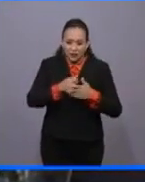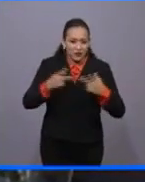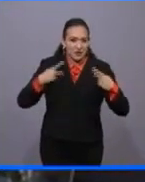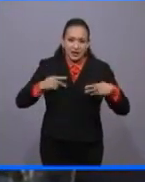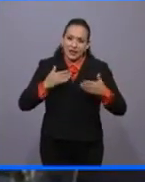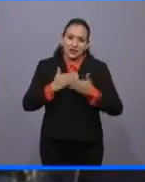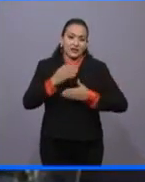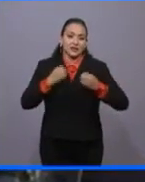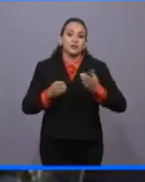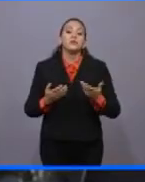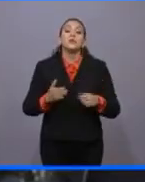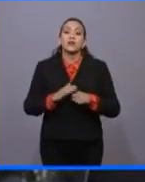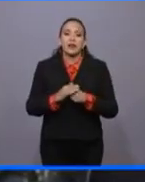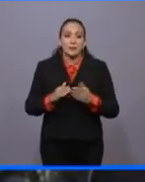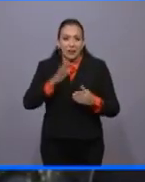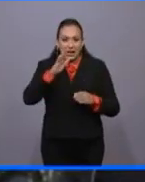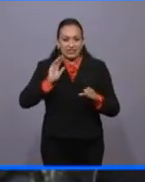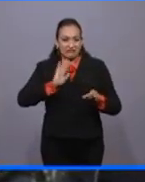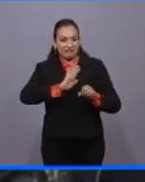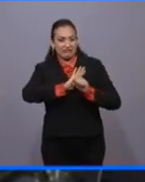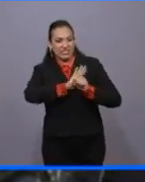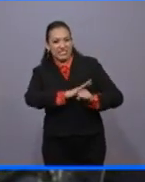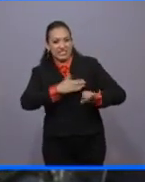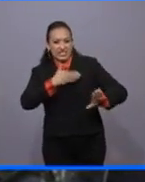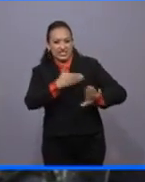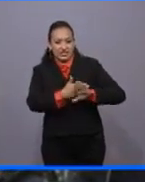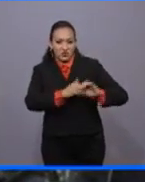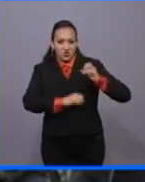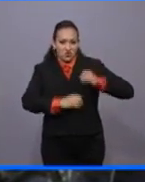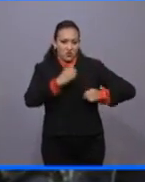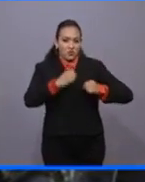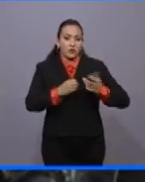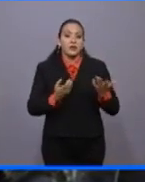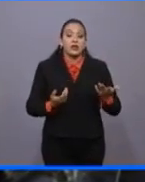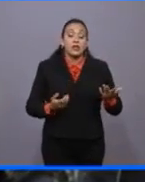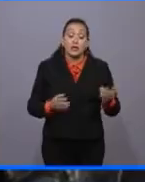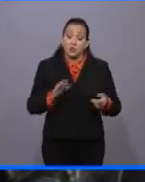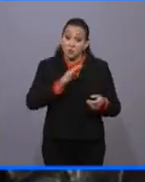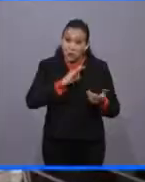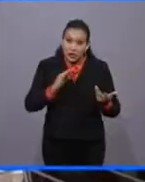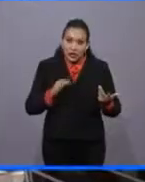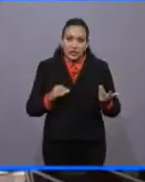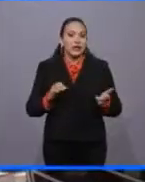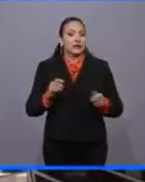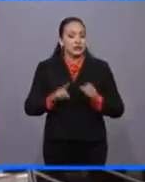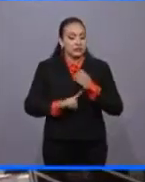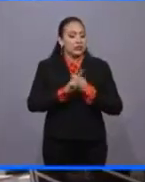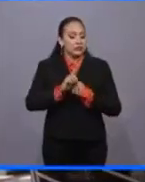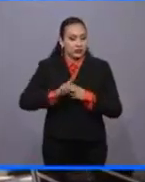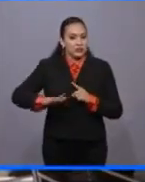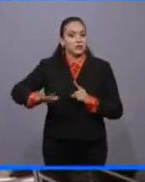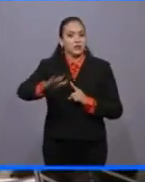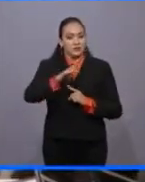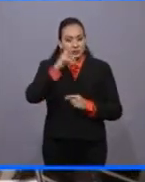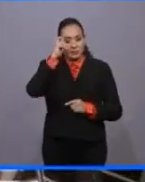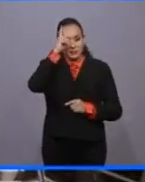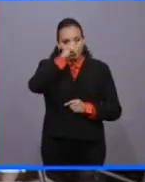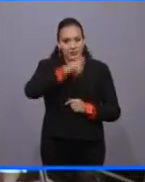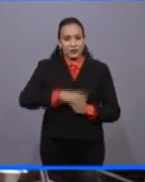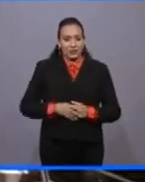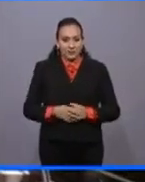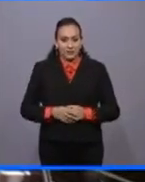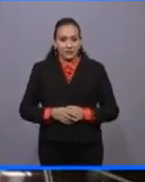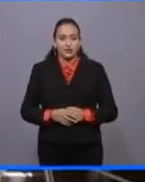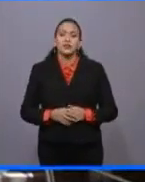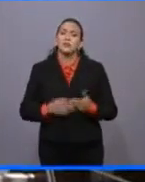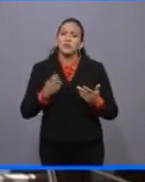de las fuerzas del orden, ampliar las facultades de los servicios de inteligencia y reducir el espacio cívico, razón por